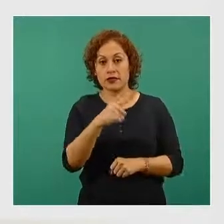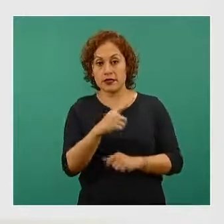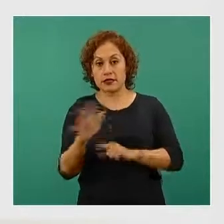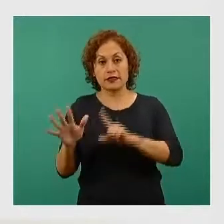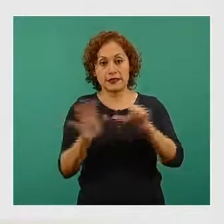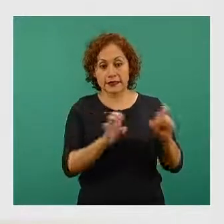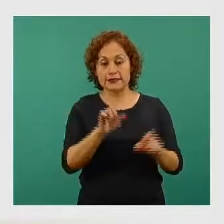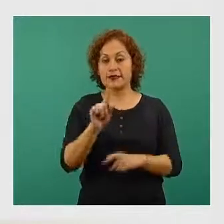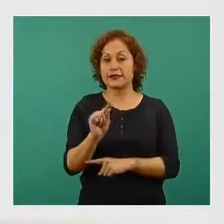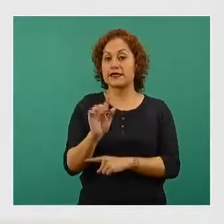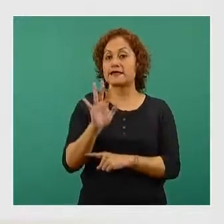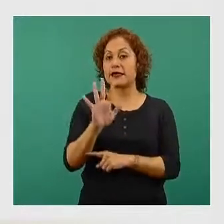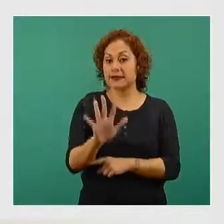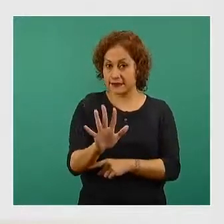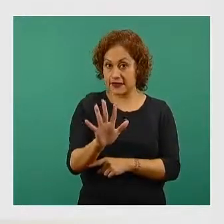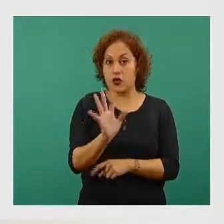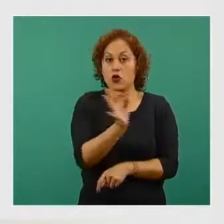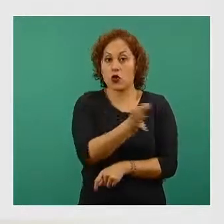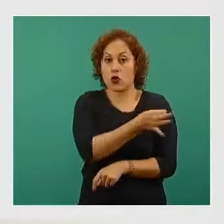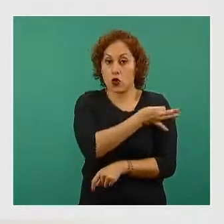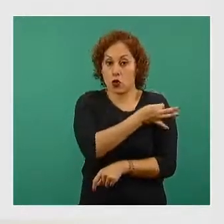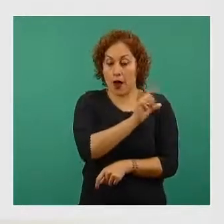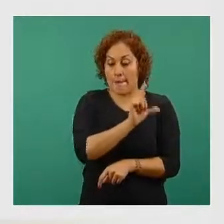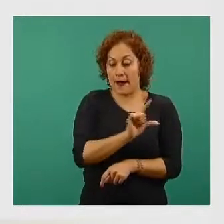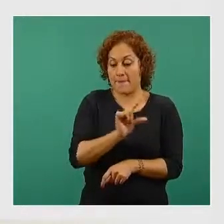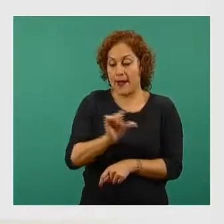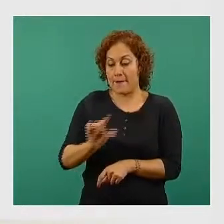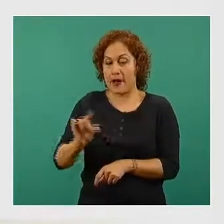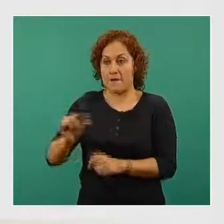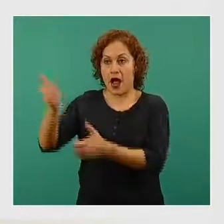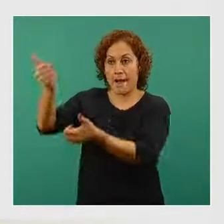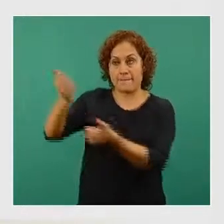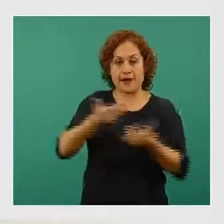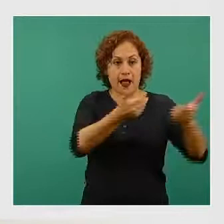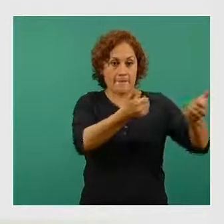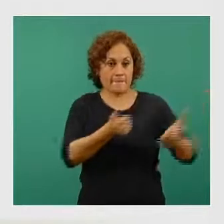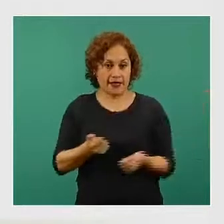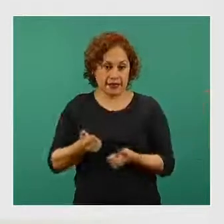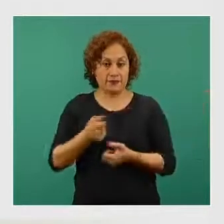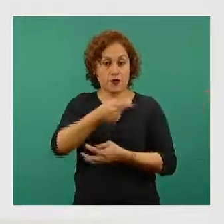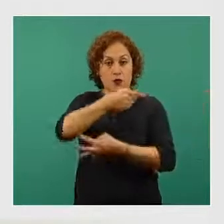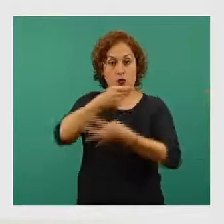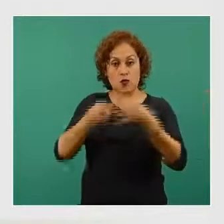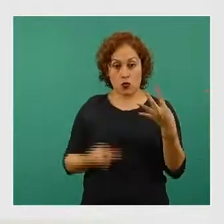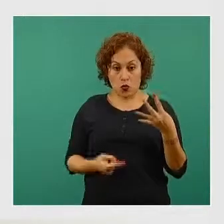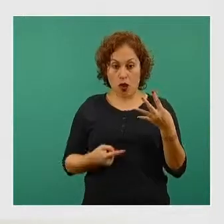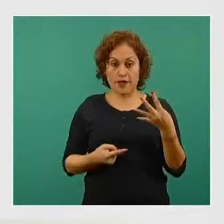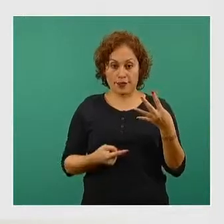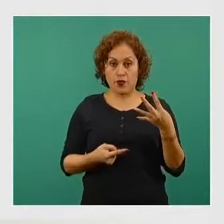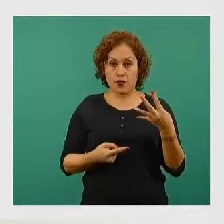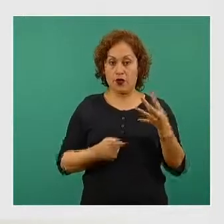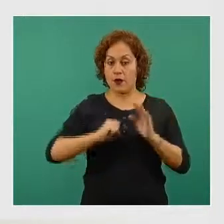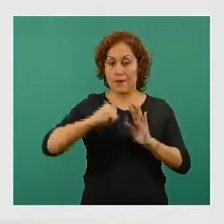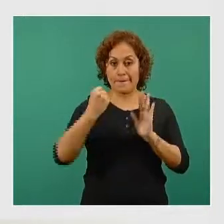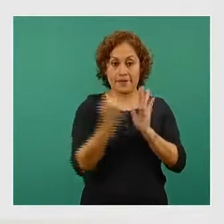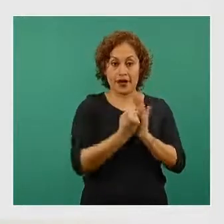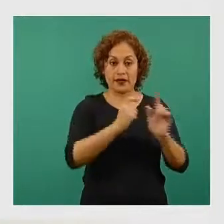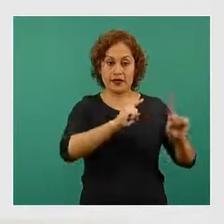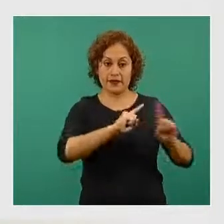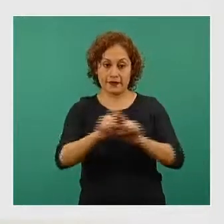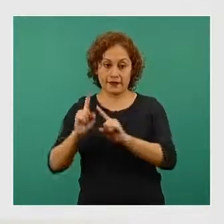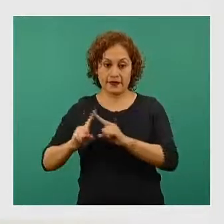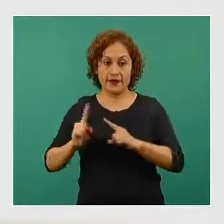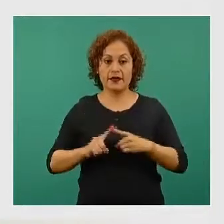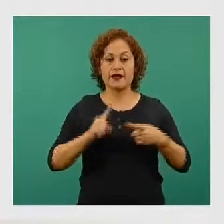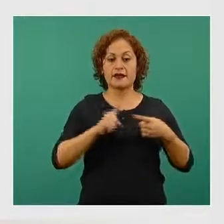4.691.775 dosis que se han recibido en el país en las 4 presentaciones que acabamos de comentar.